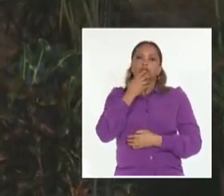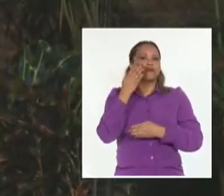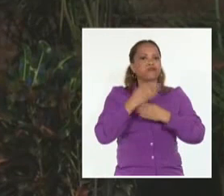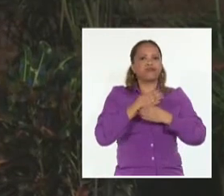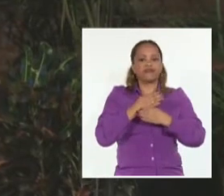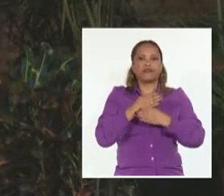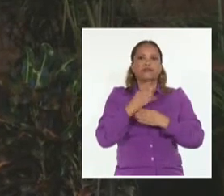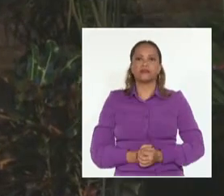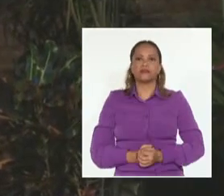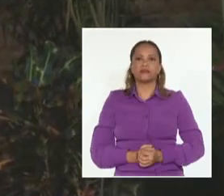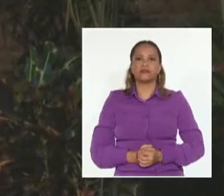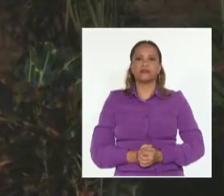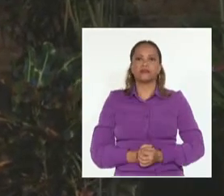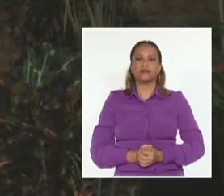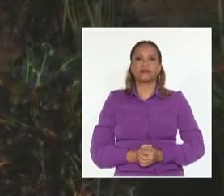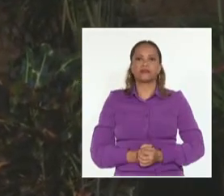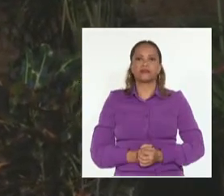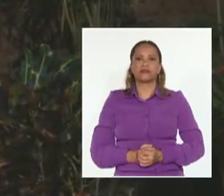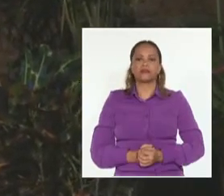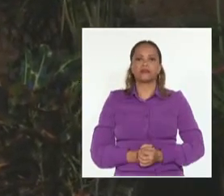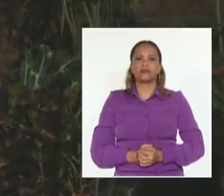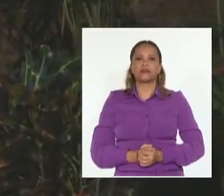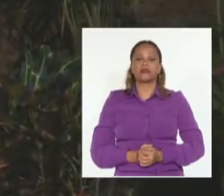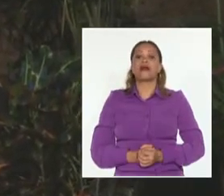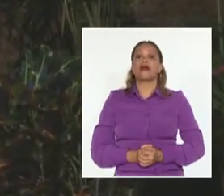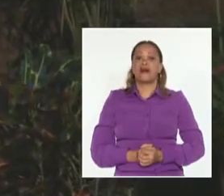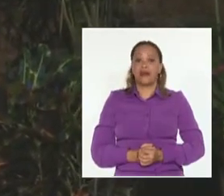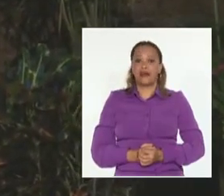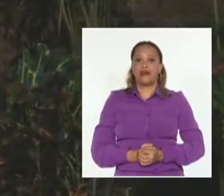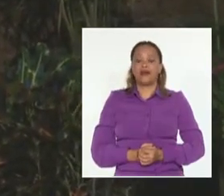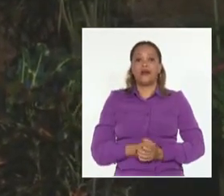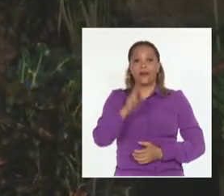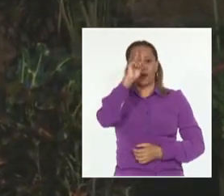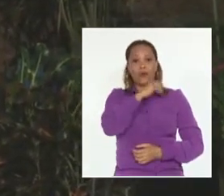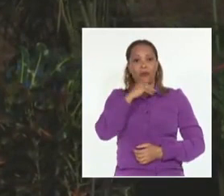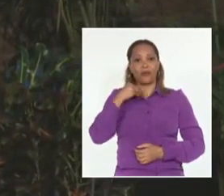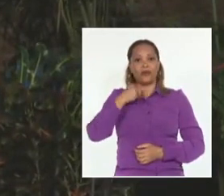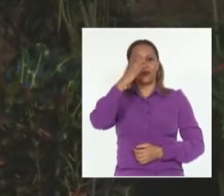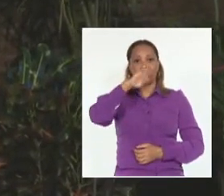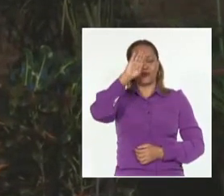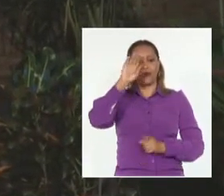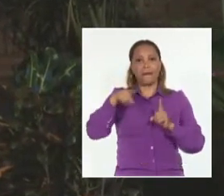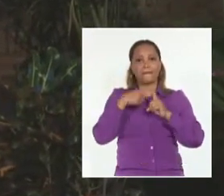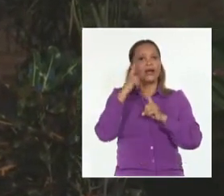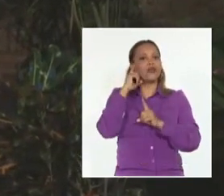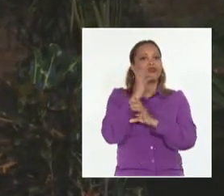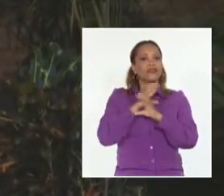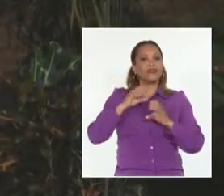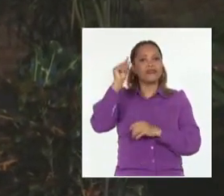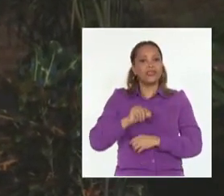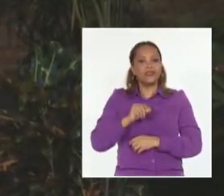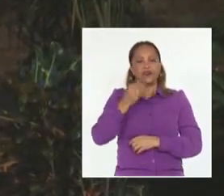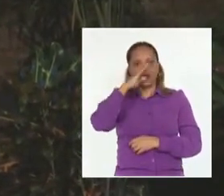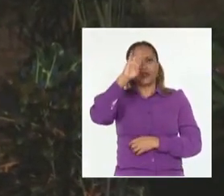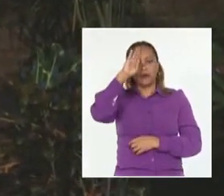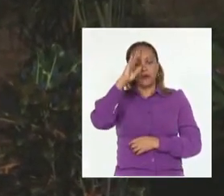nuestras salas de cuidados intensivos. Pero nuestro sistema de salud pública y nuestro nivel científico permitió que